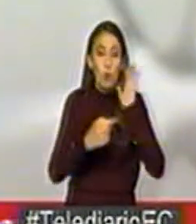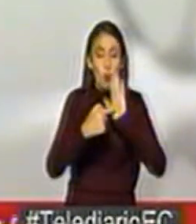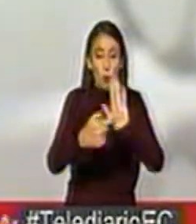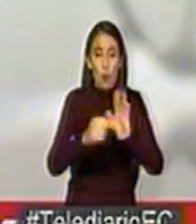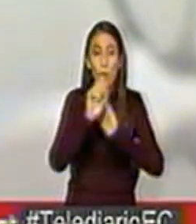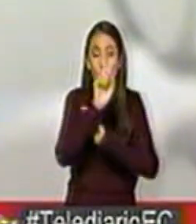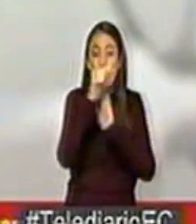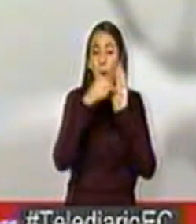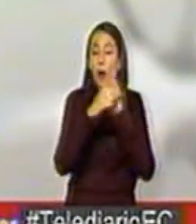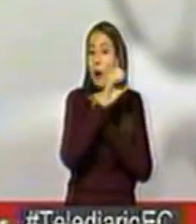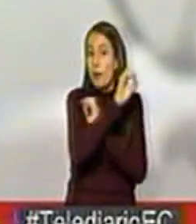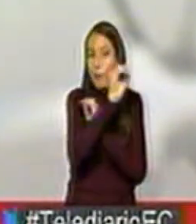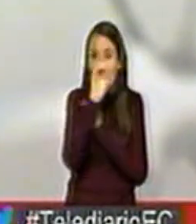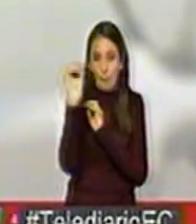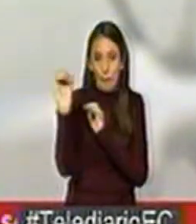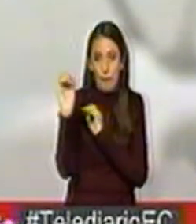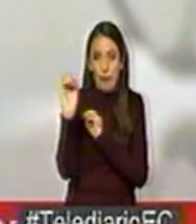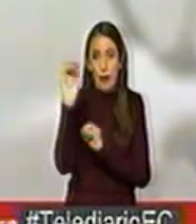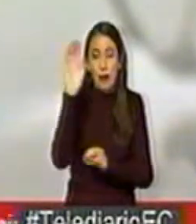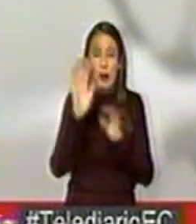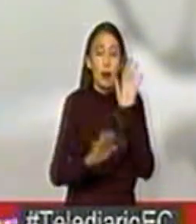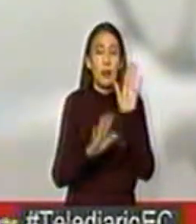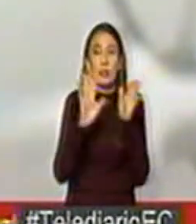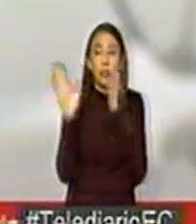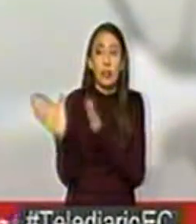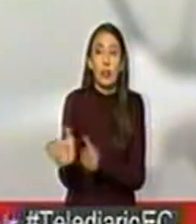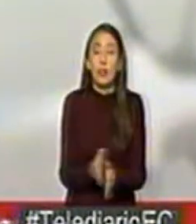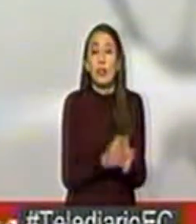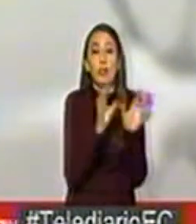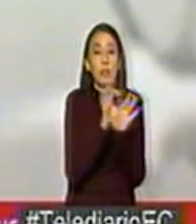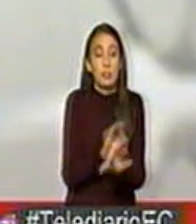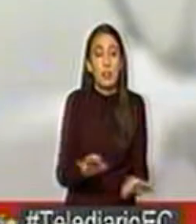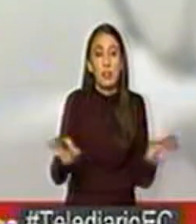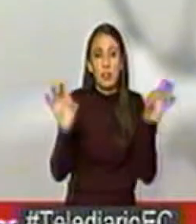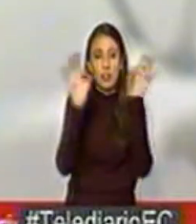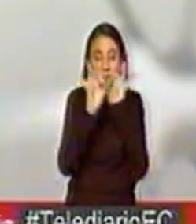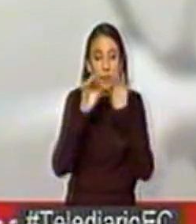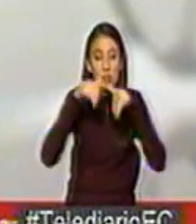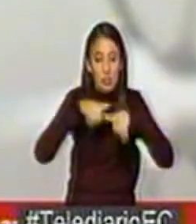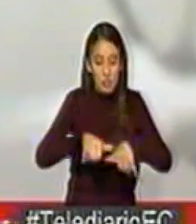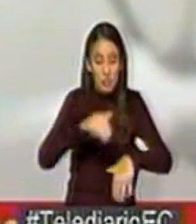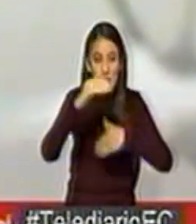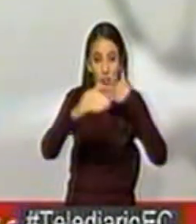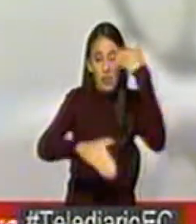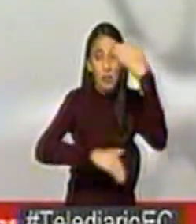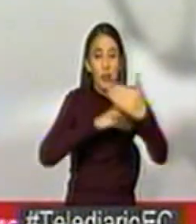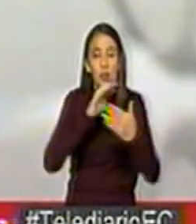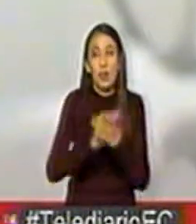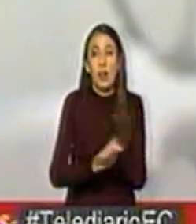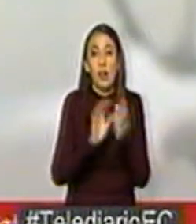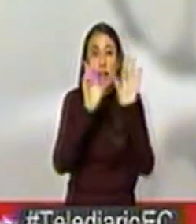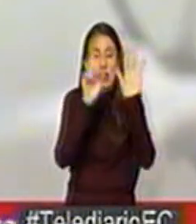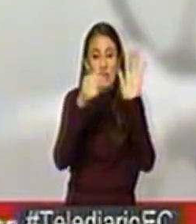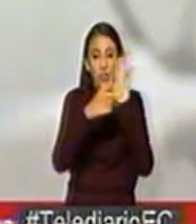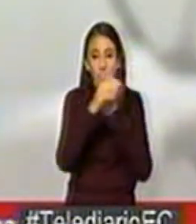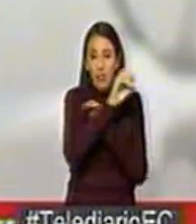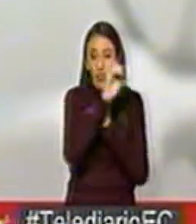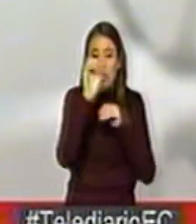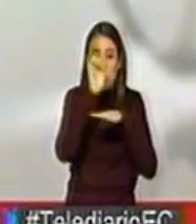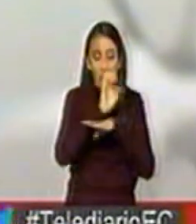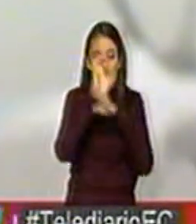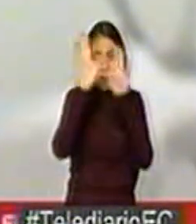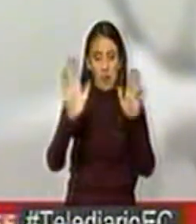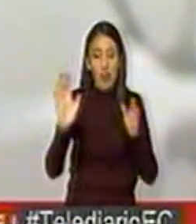1.000 procedimientos de trasplante. Y esto ha hecho que salvemos 6.000 ecuatorianos y ecuatorianas